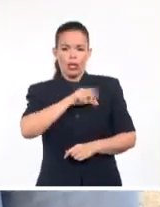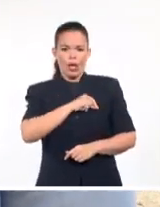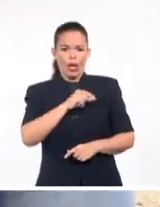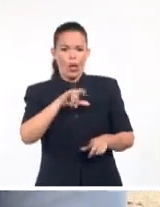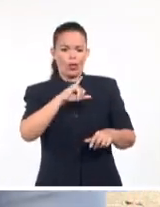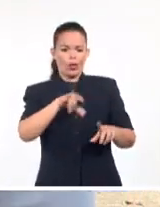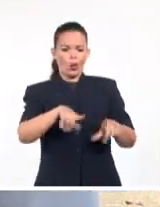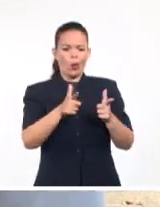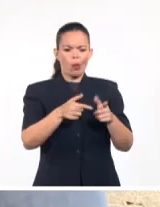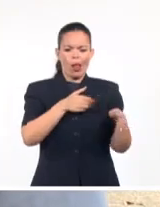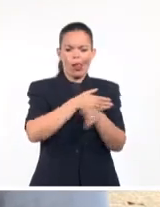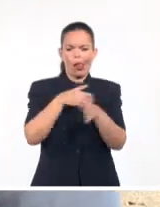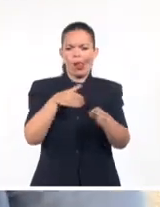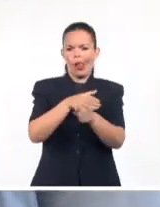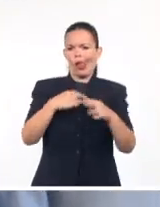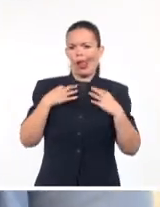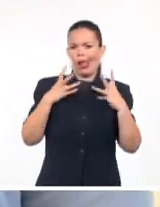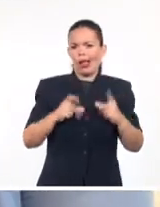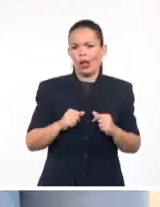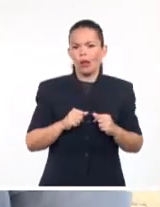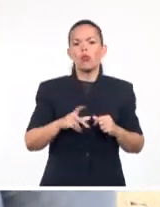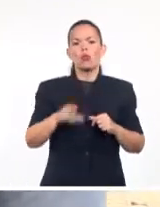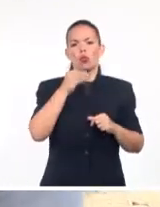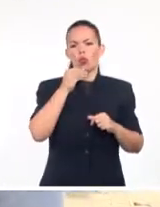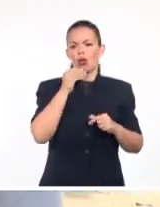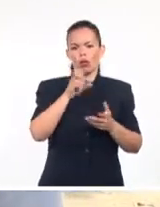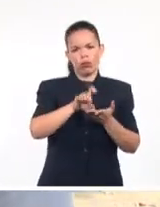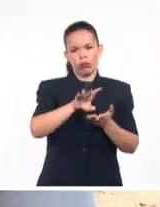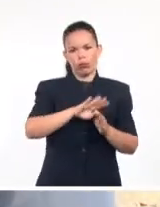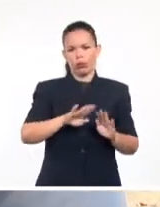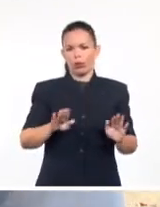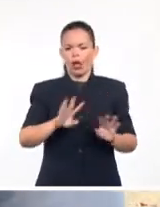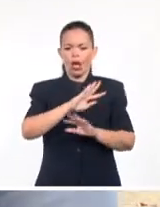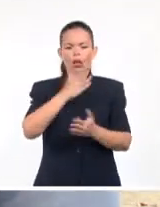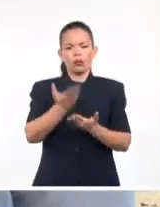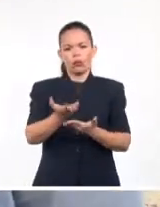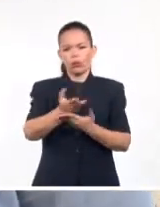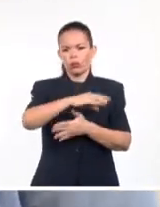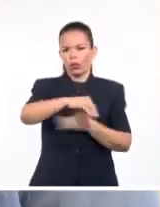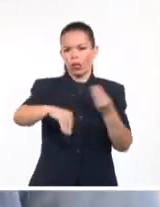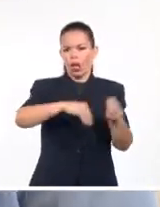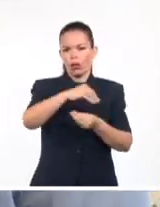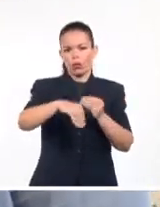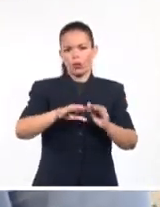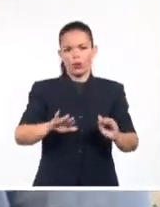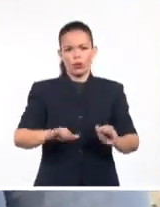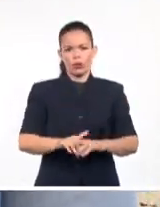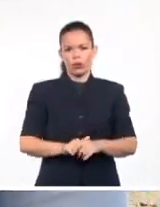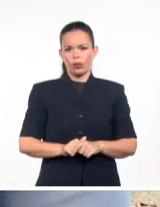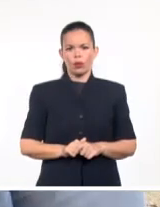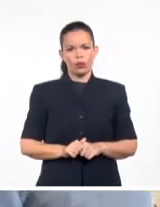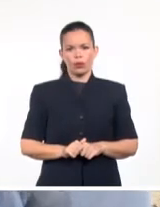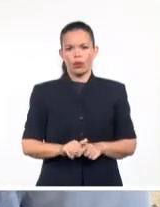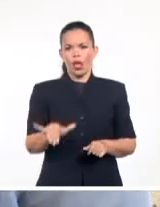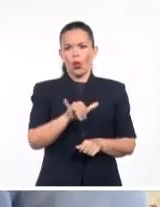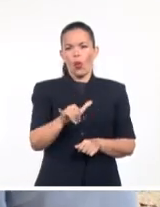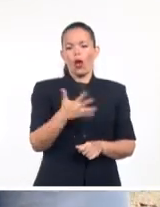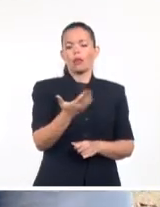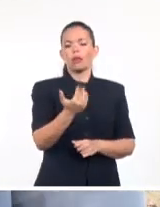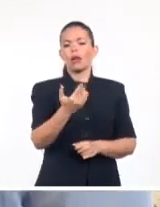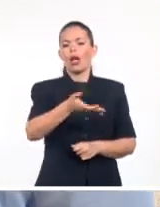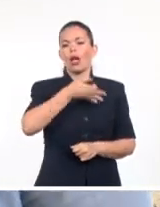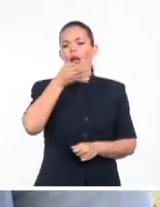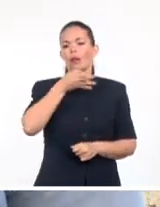la posibilidad de pedirles la rendición de cuentas o de exigir la rendición de cuentas, o tenemos el derecho de la rendición de cuentas, de demandar de ellos